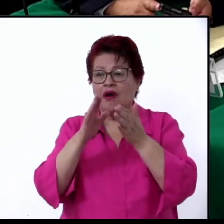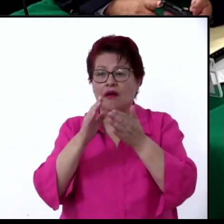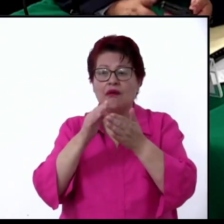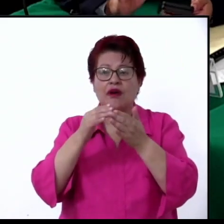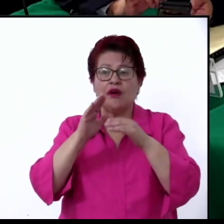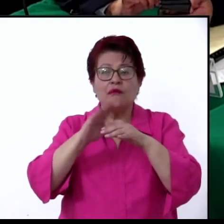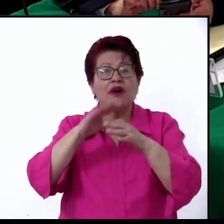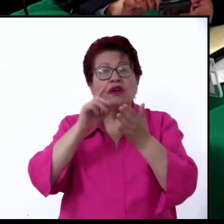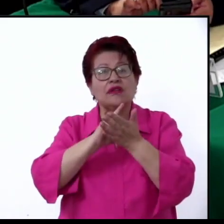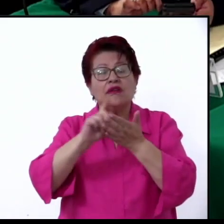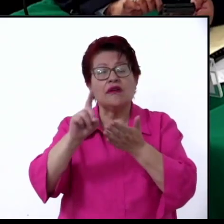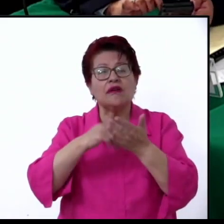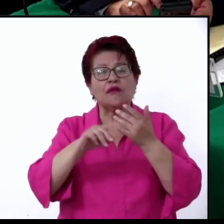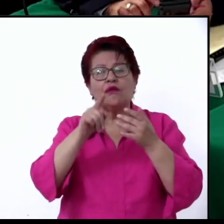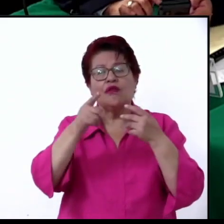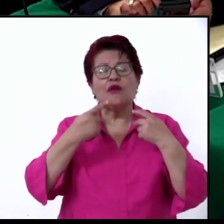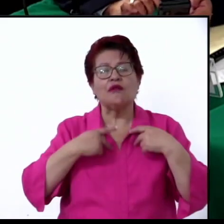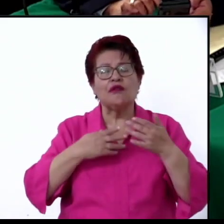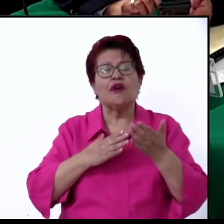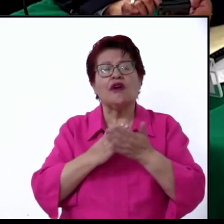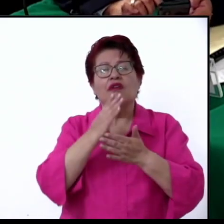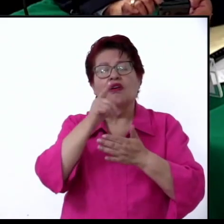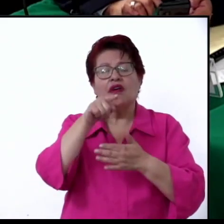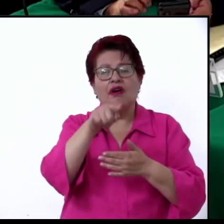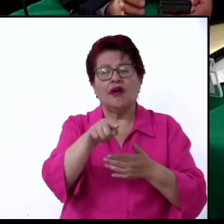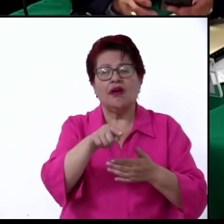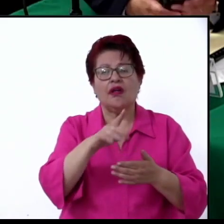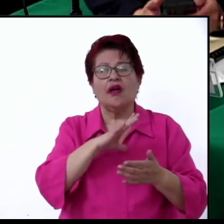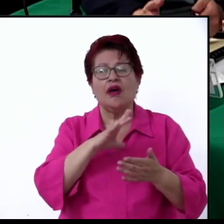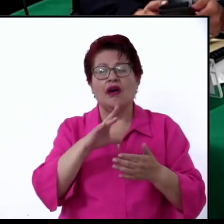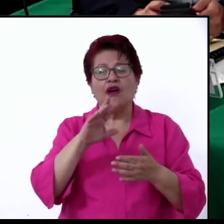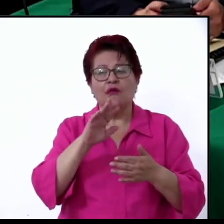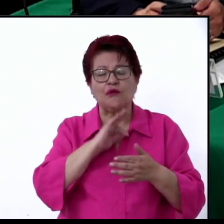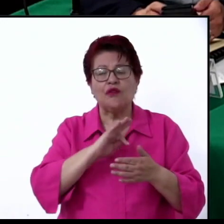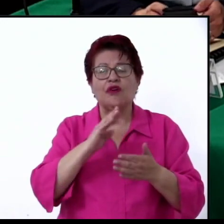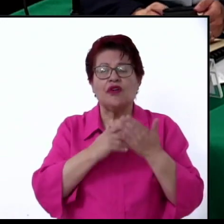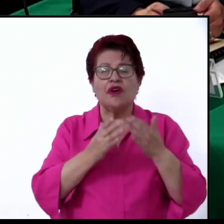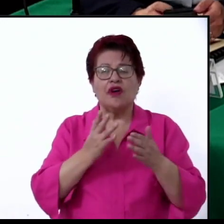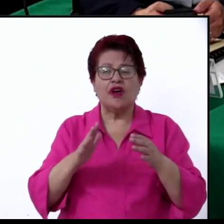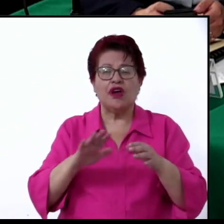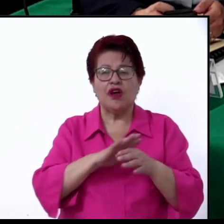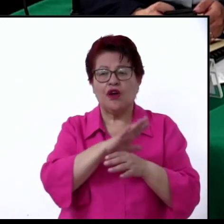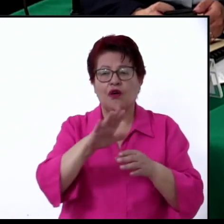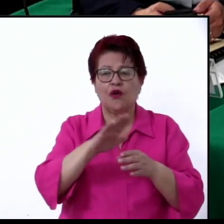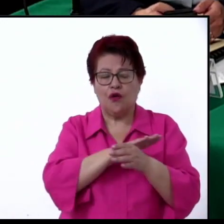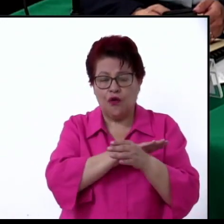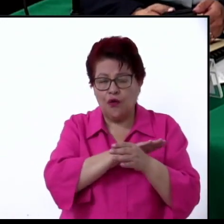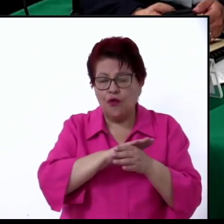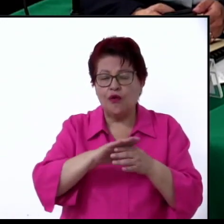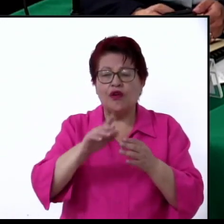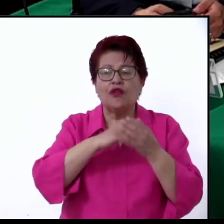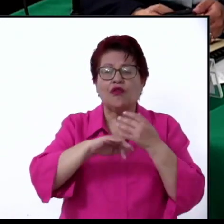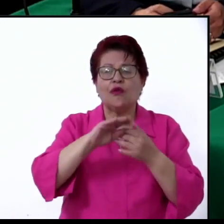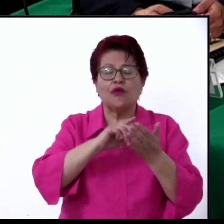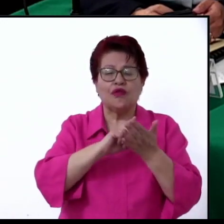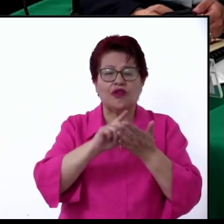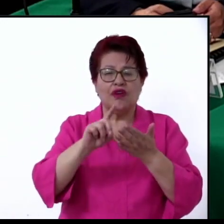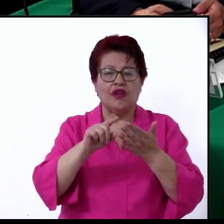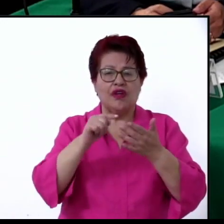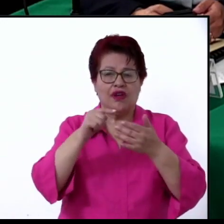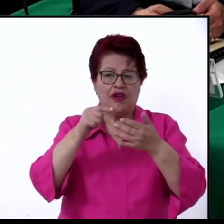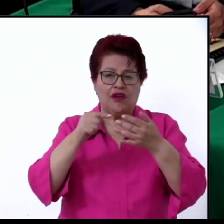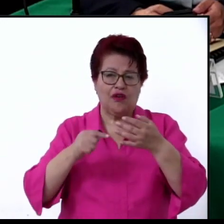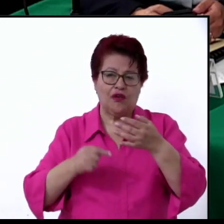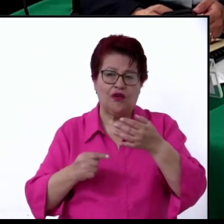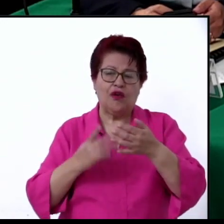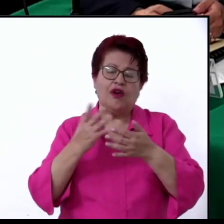necesidades. Cuando una persona accede a él, tiene la posibilidad de cubrir otros derechos y de acceder también a